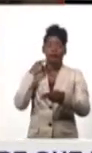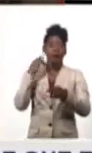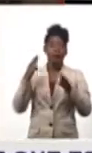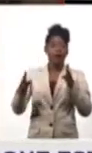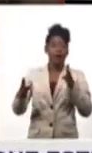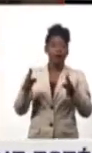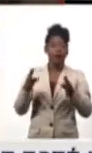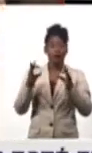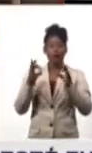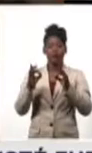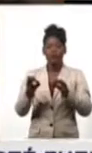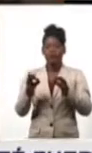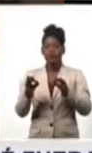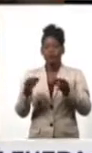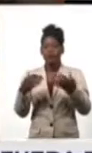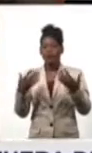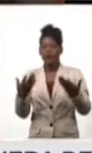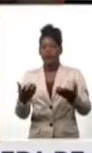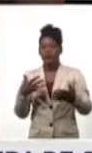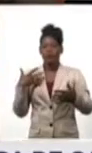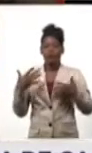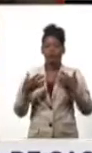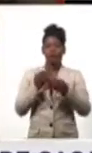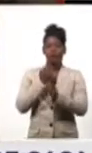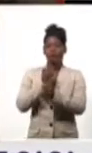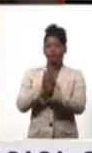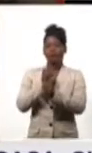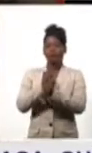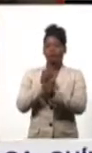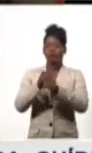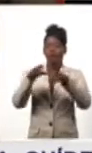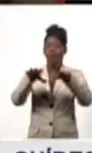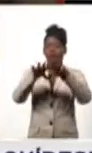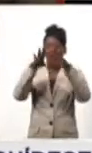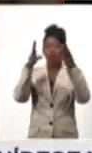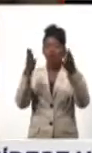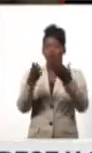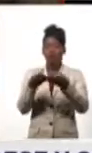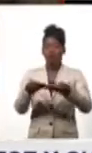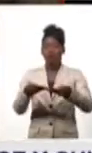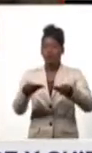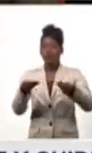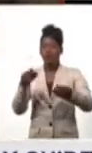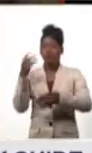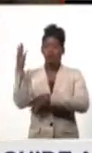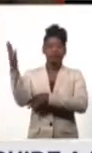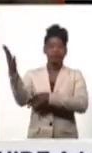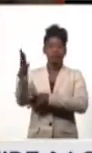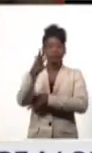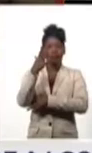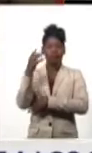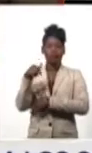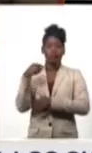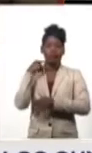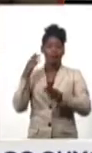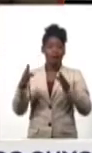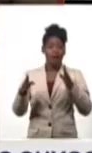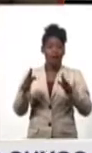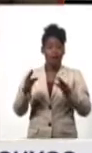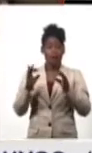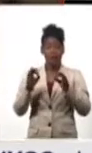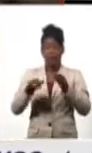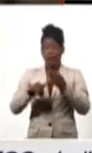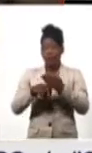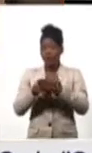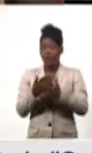jornada para trabajar en favor del medio ambiente. Y en este sentido, estando dedicado este año, el Día Mundial del Medio Ambiente, a la biodiversidad,